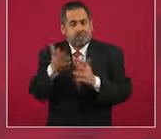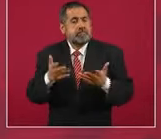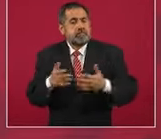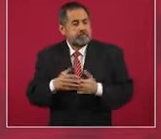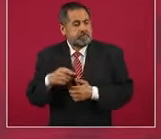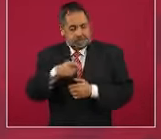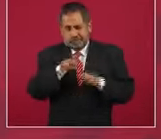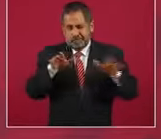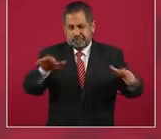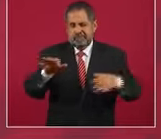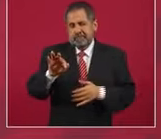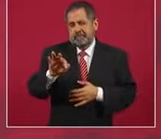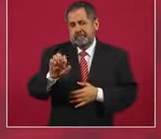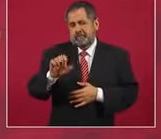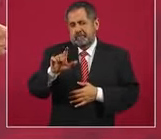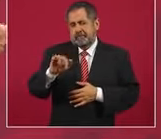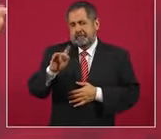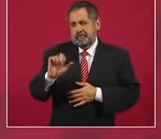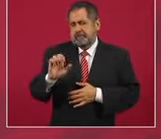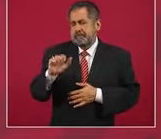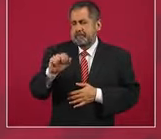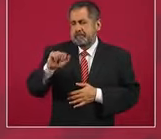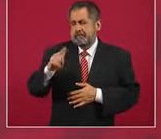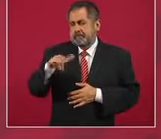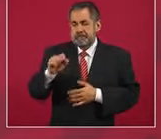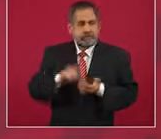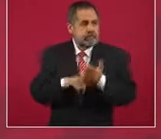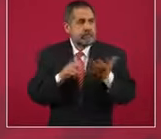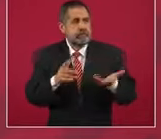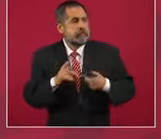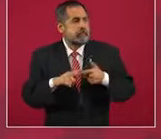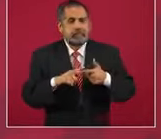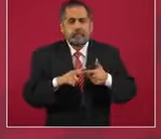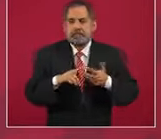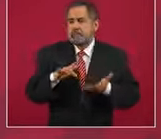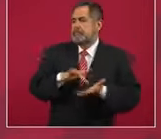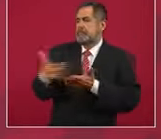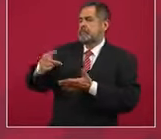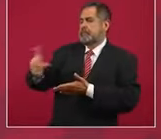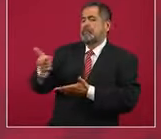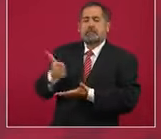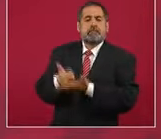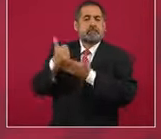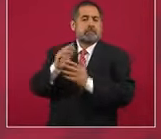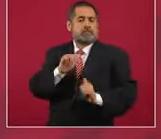Felipe Ángeles si no recurrimos a los ingenieros militares.